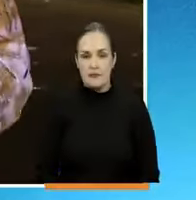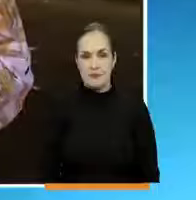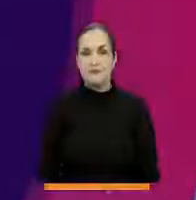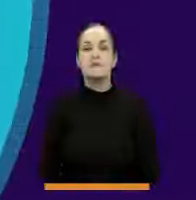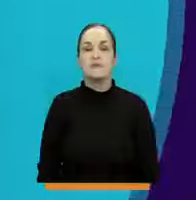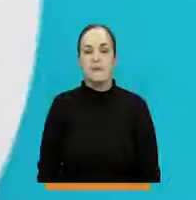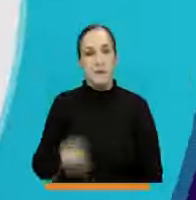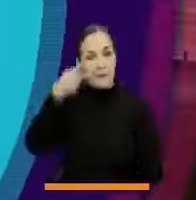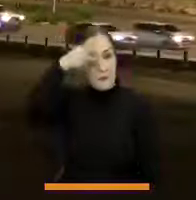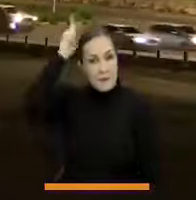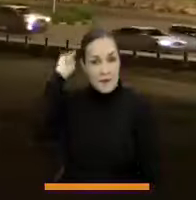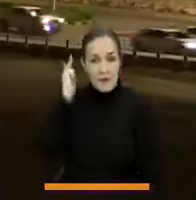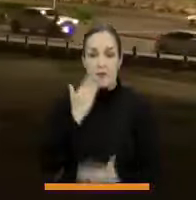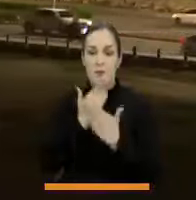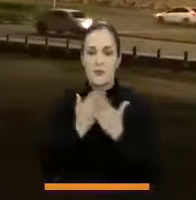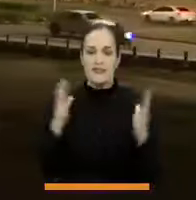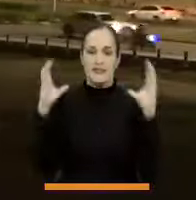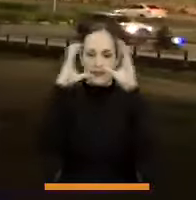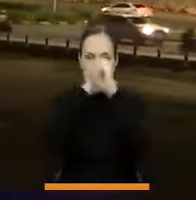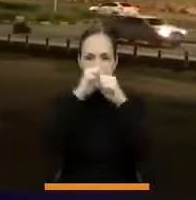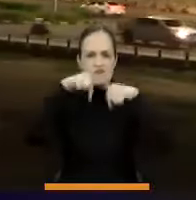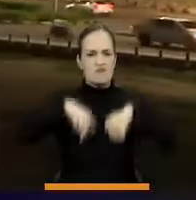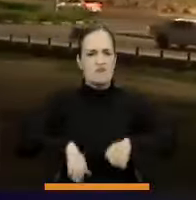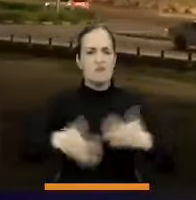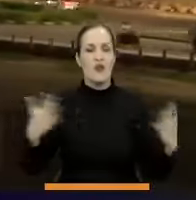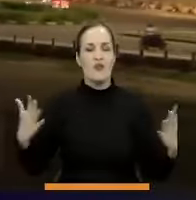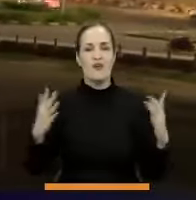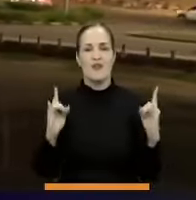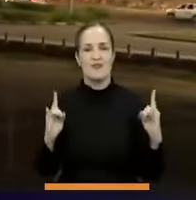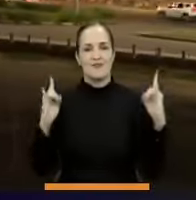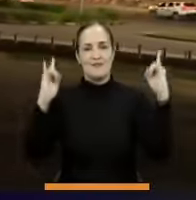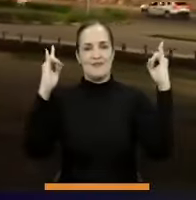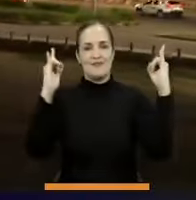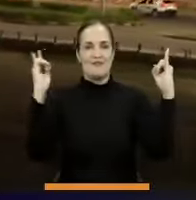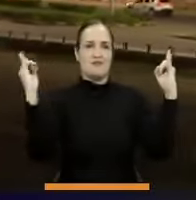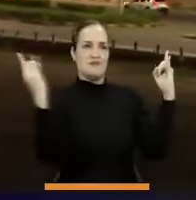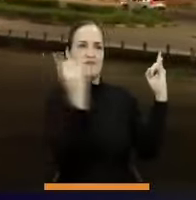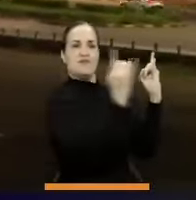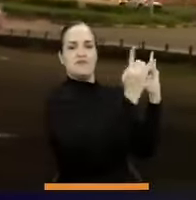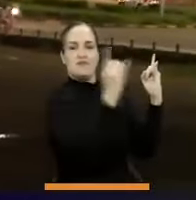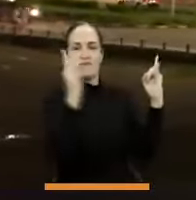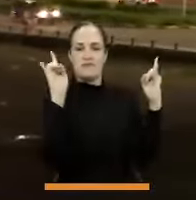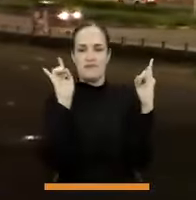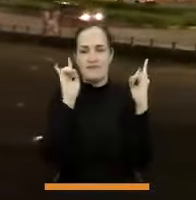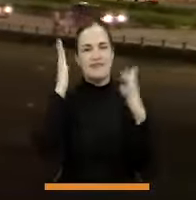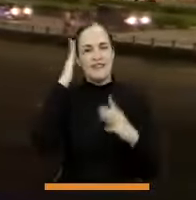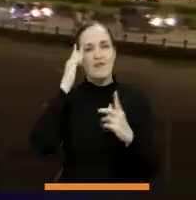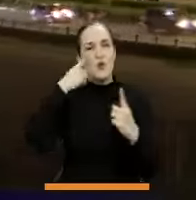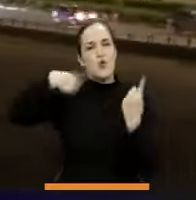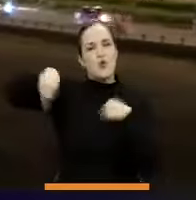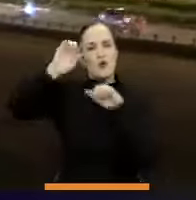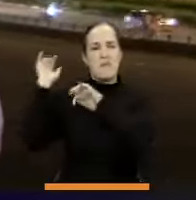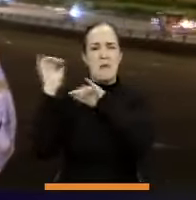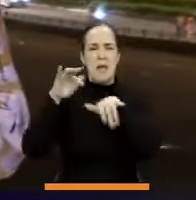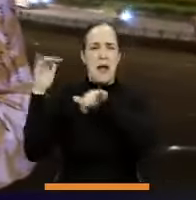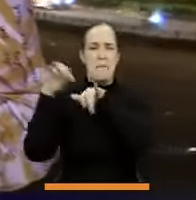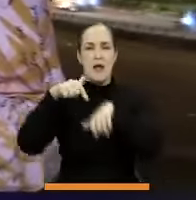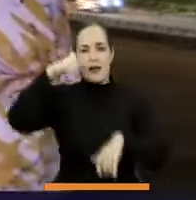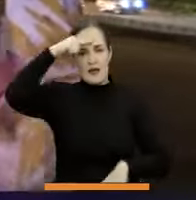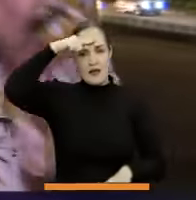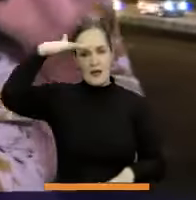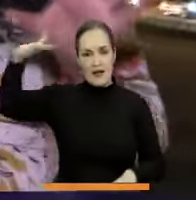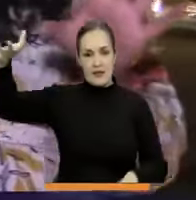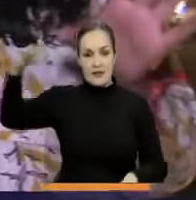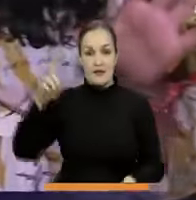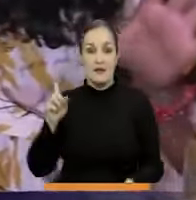Vilma, muy buenas noches. La saludo desde la ciudad amurallada, uno de los sitios turísticos también más visitados de esta ciudad.